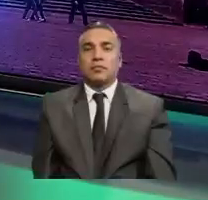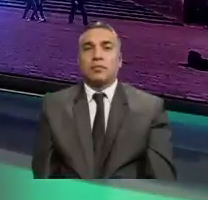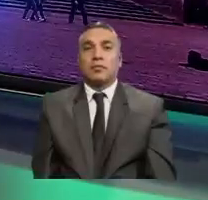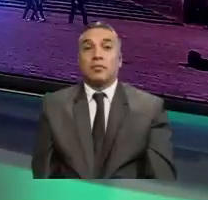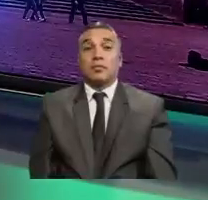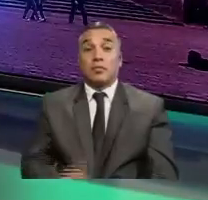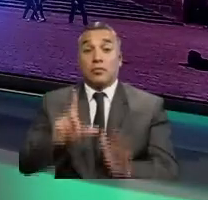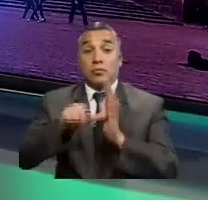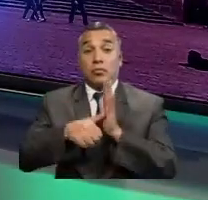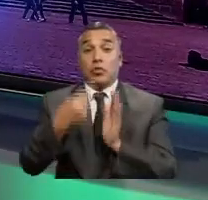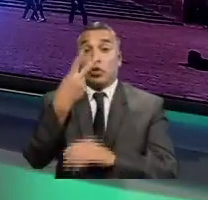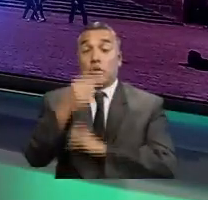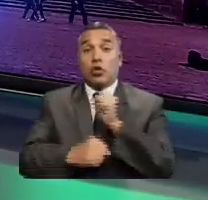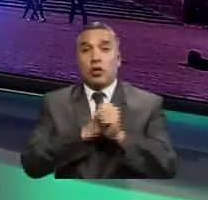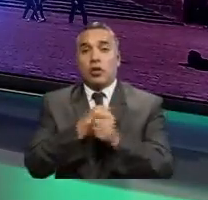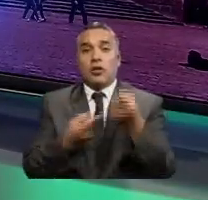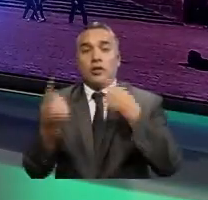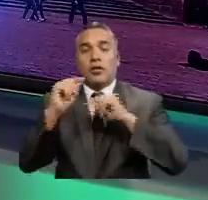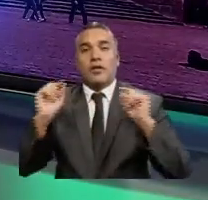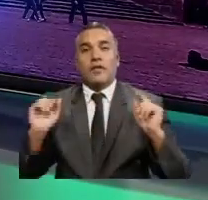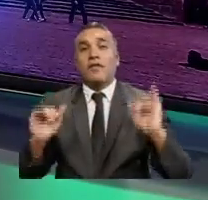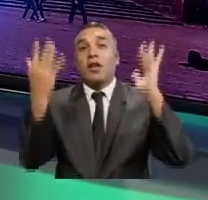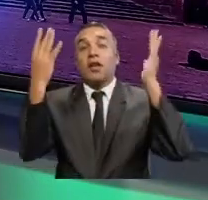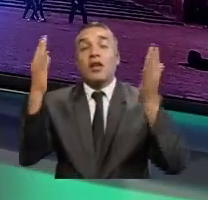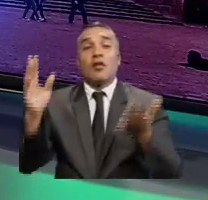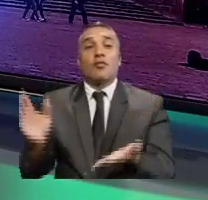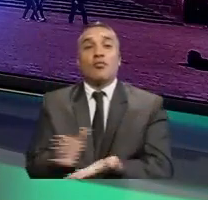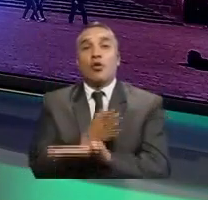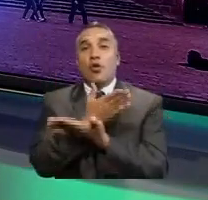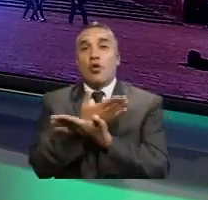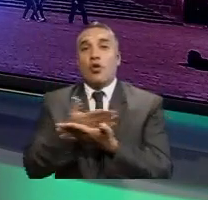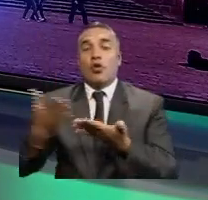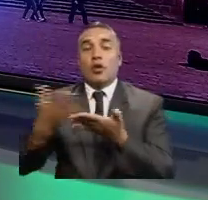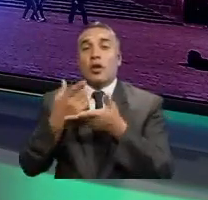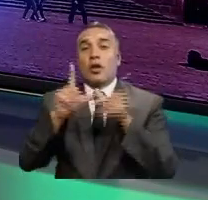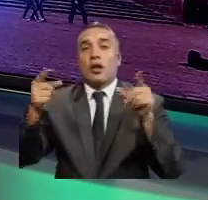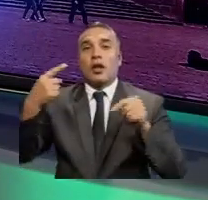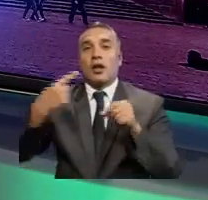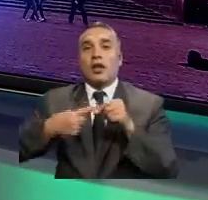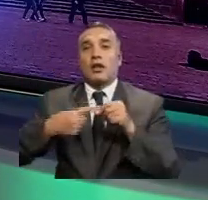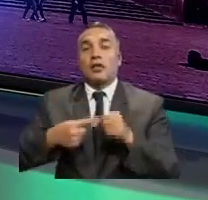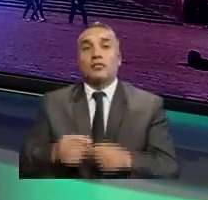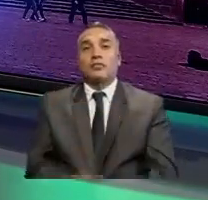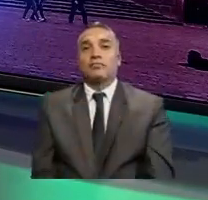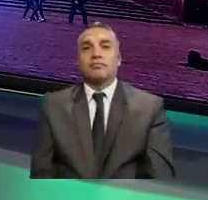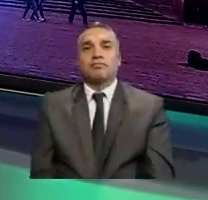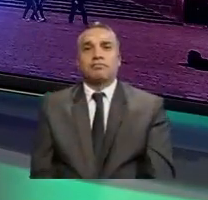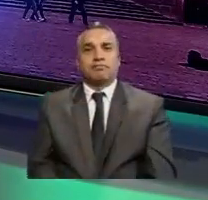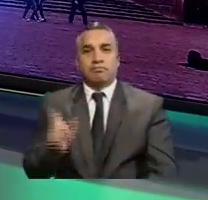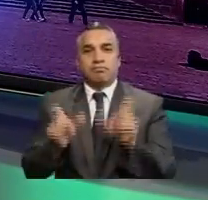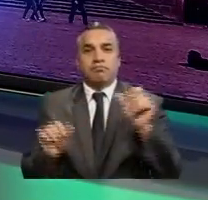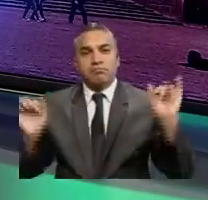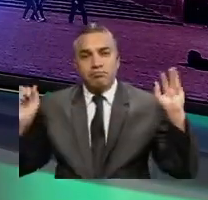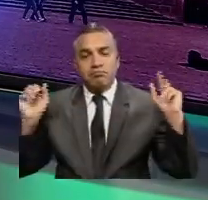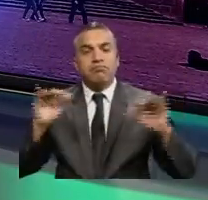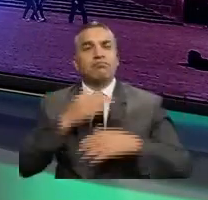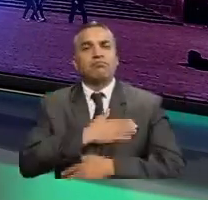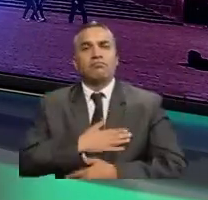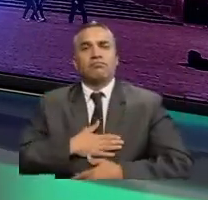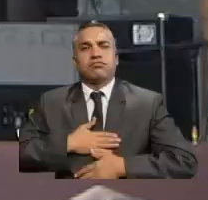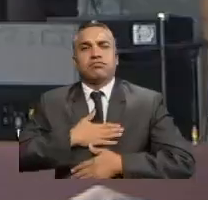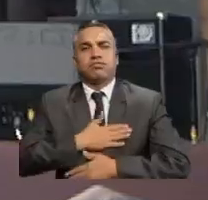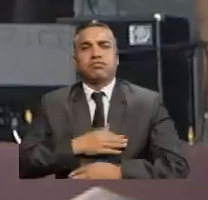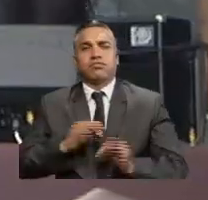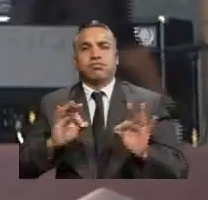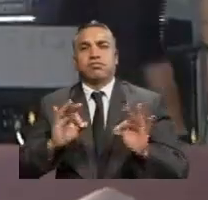Y luego de dos años regresa el Festival de Música al Aire Libre, Quito Fest. Residentes y turistas disfrutaron del evento.